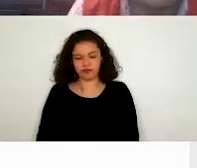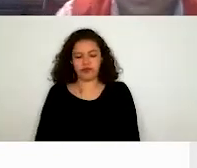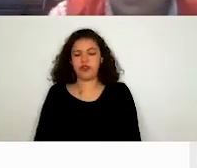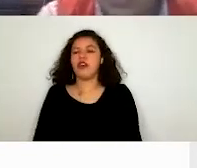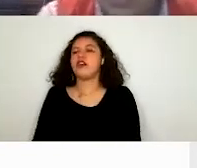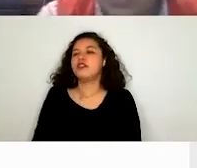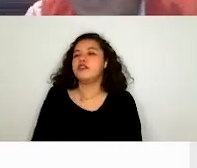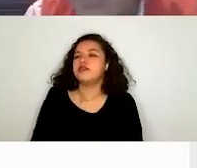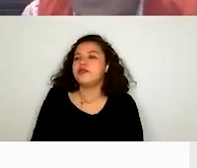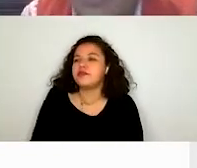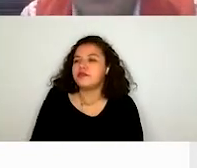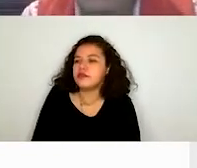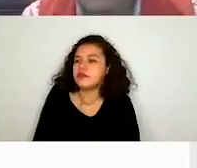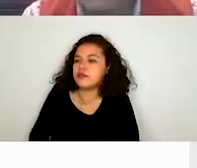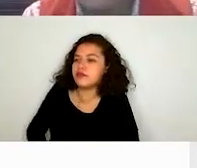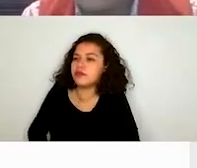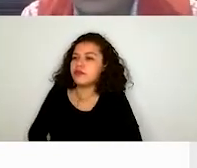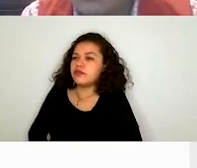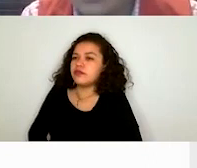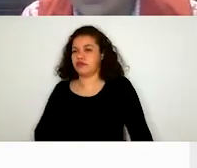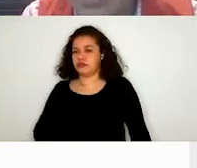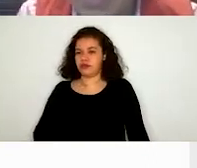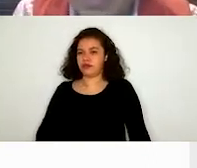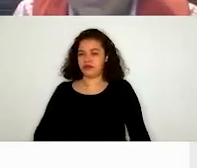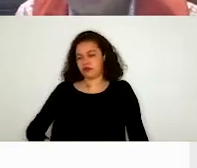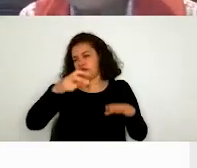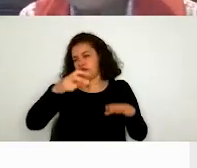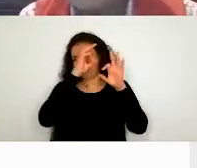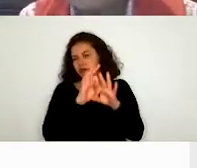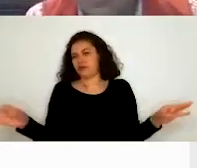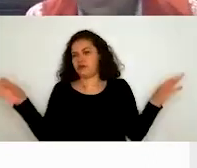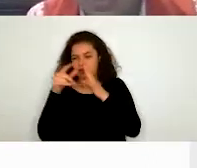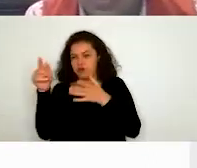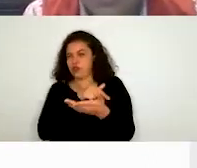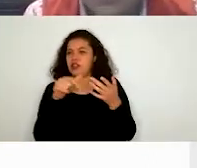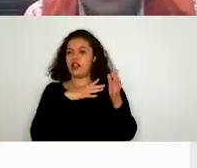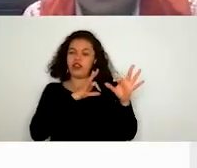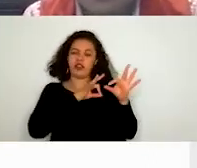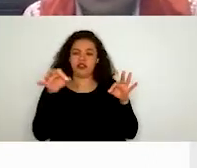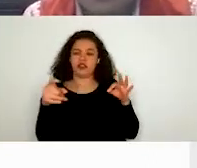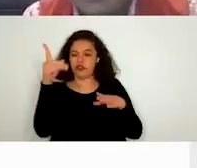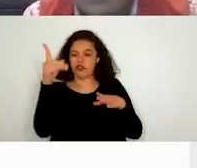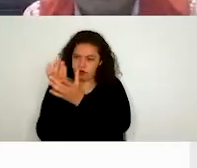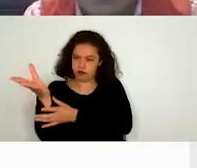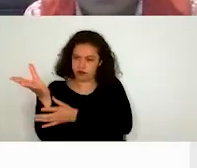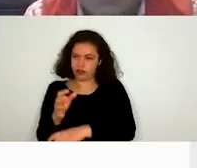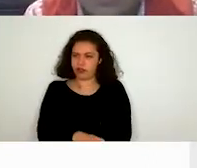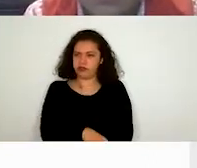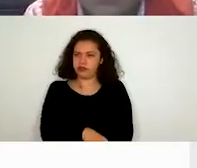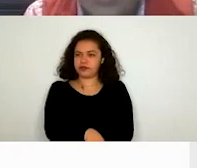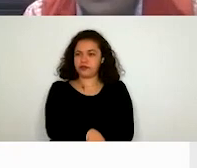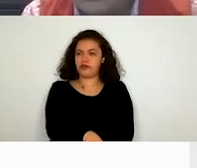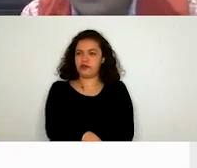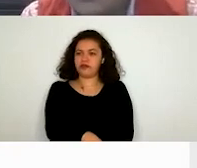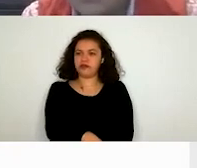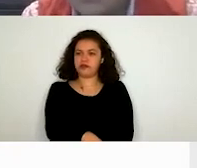Aquí es un punto muy importante porque normalmente luego en los establecimientos nada más quieren poner una ruta de evacuación, ¿no? Pero al momento de